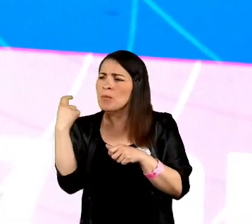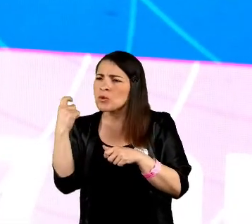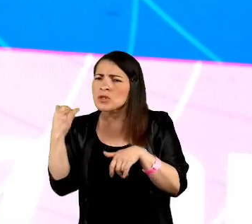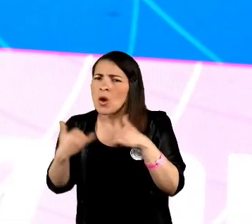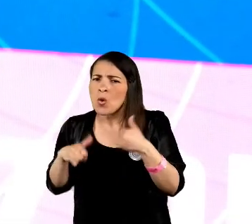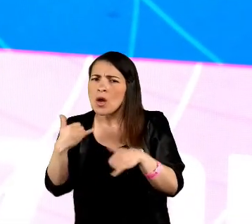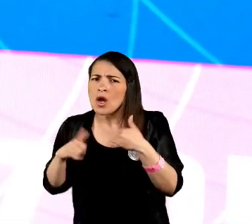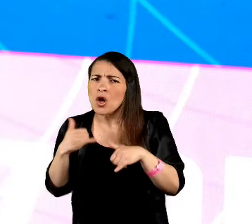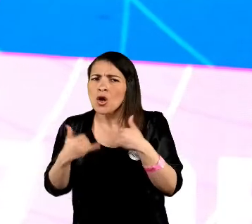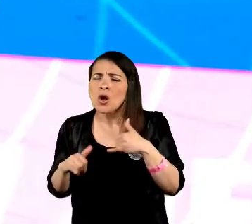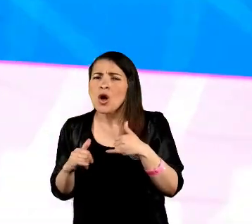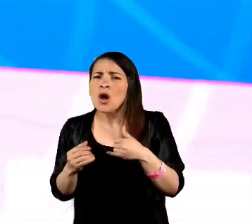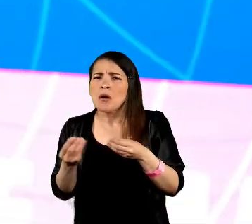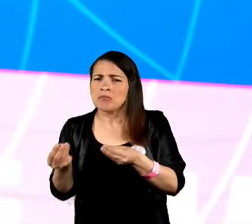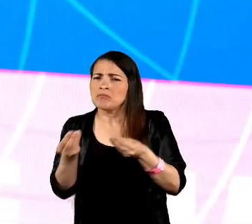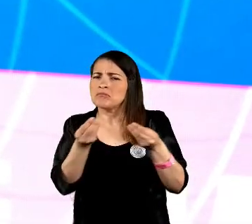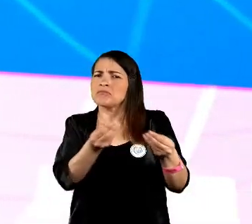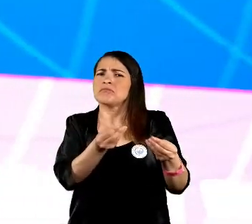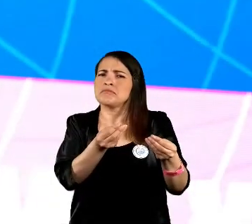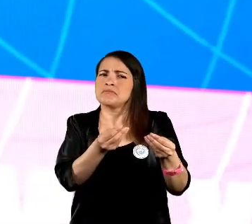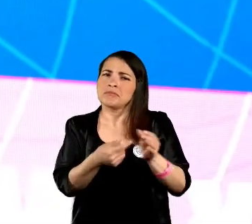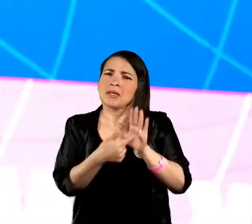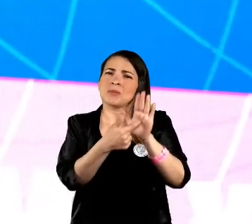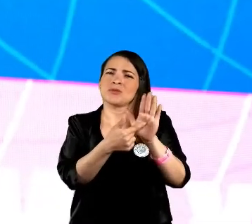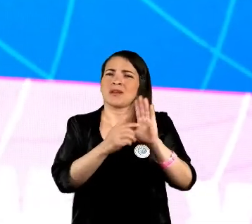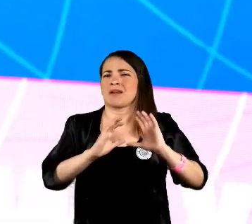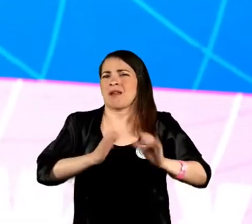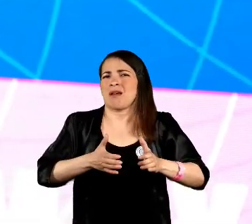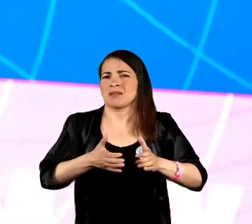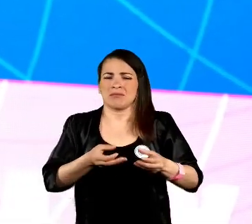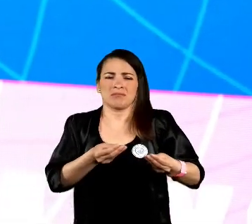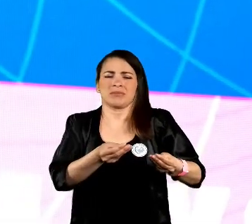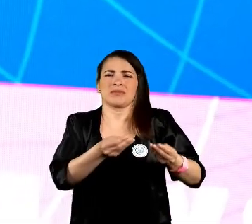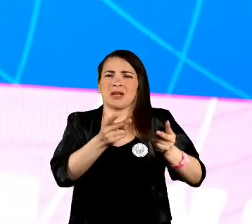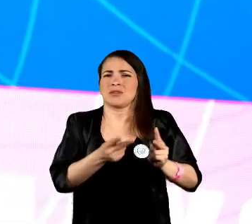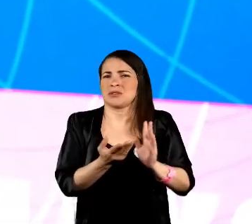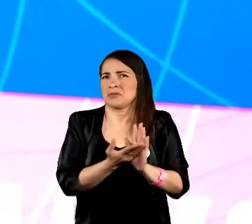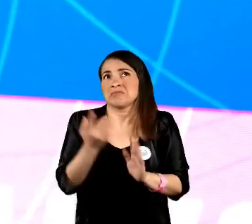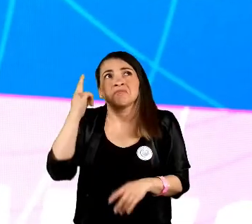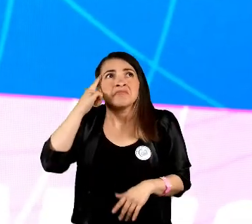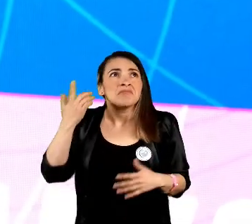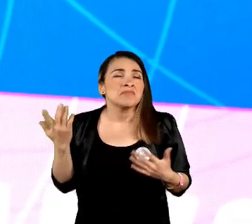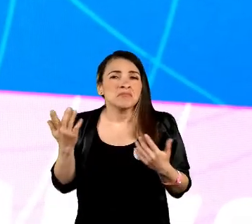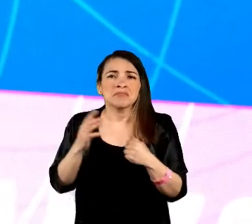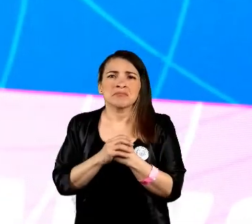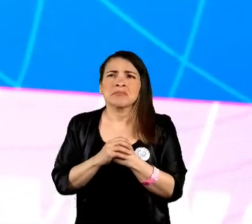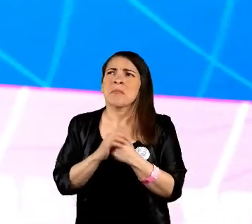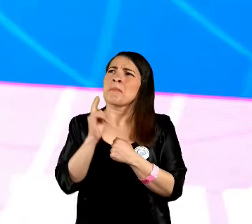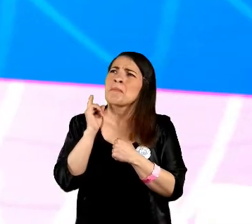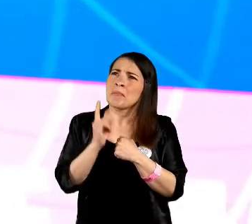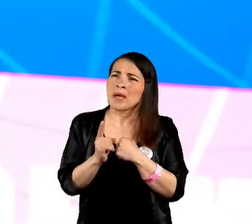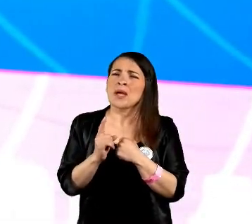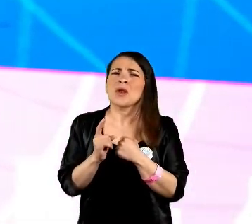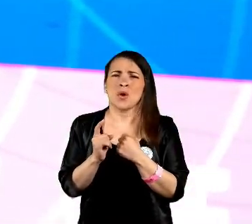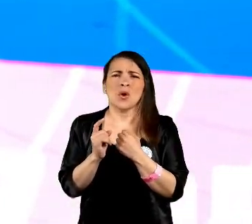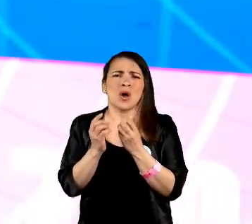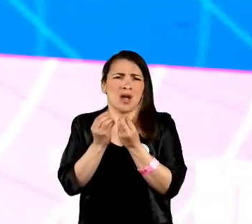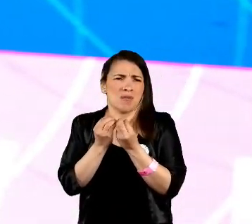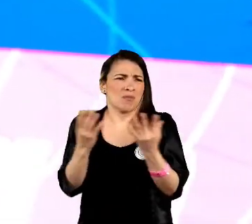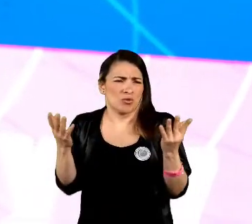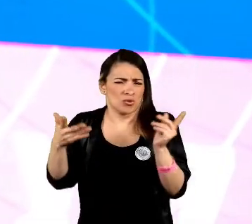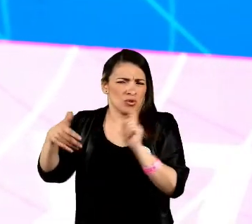en ciertas partes está eso es lo que primero que se vino a la cabeza pero seguramente Hay un montón de publisher y gente que